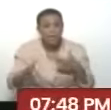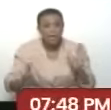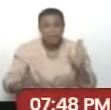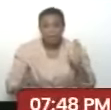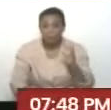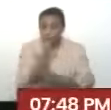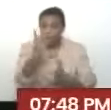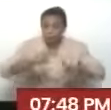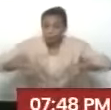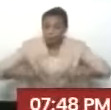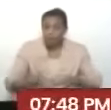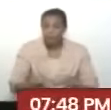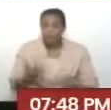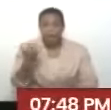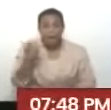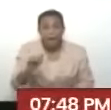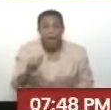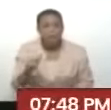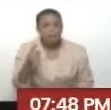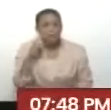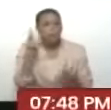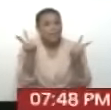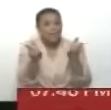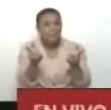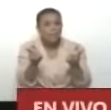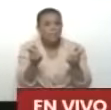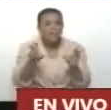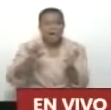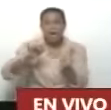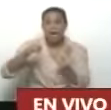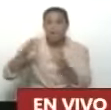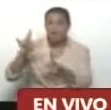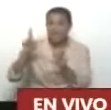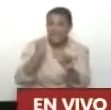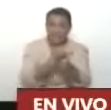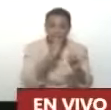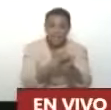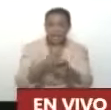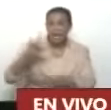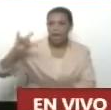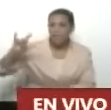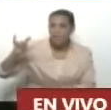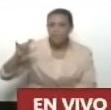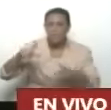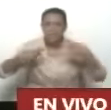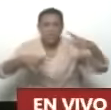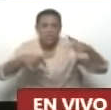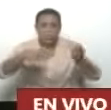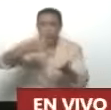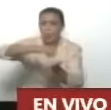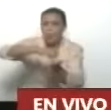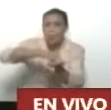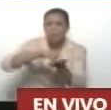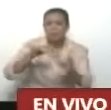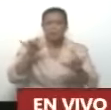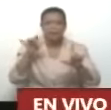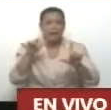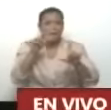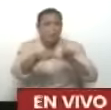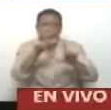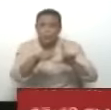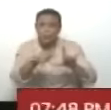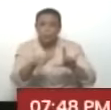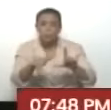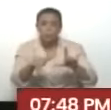nacido, es el tema de las redes sociales, que es un fenómeno totalmente nuevo y dominante.